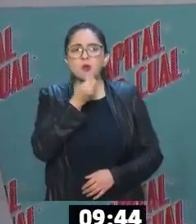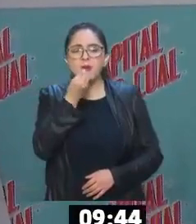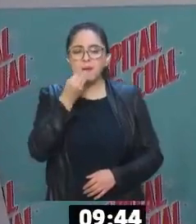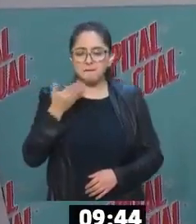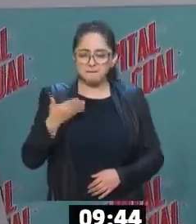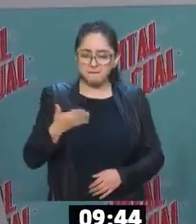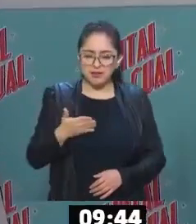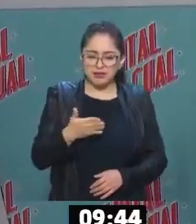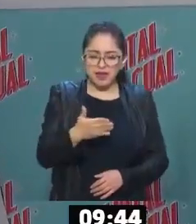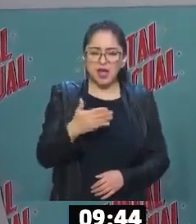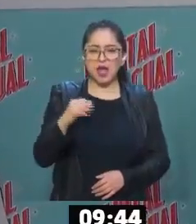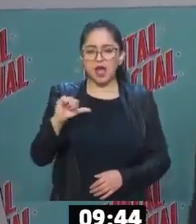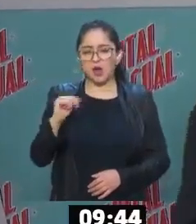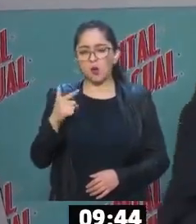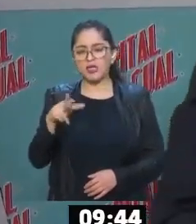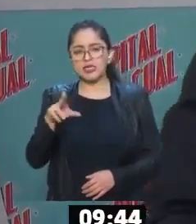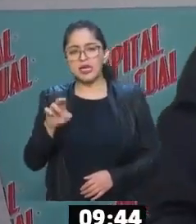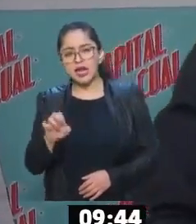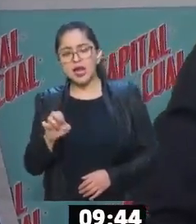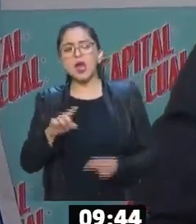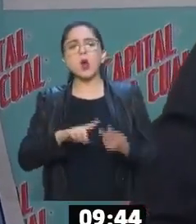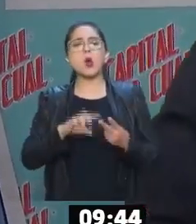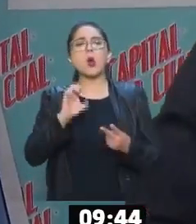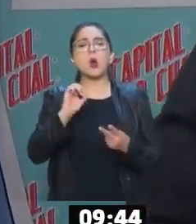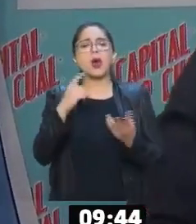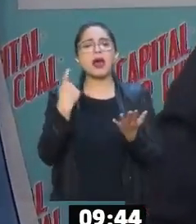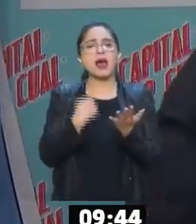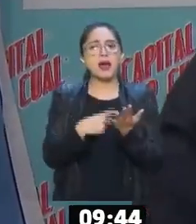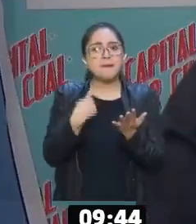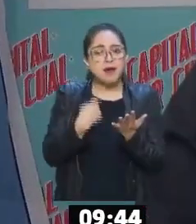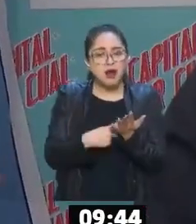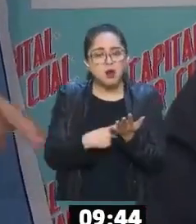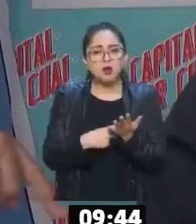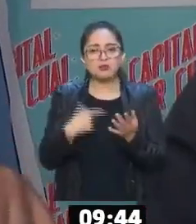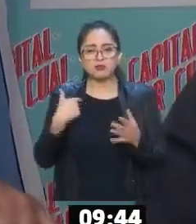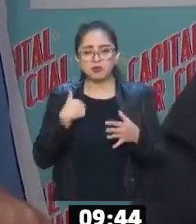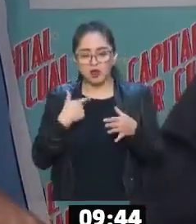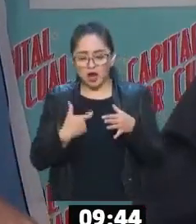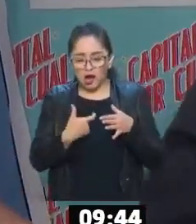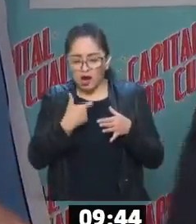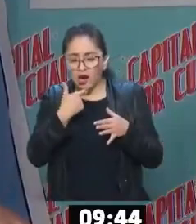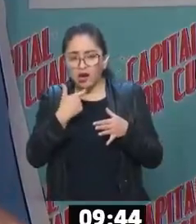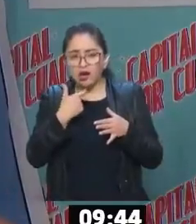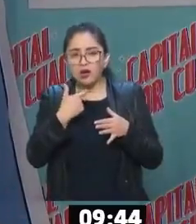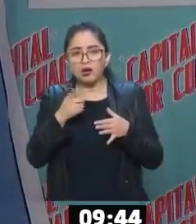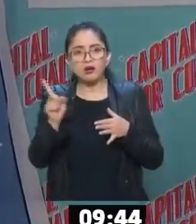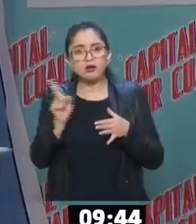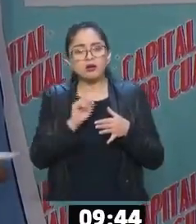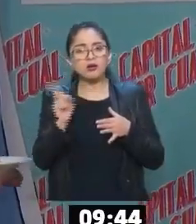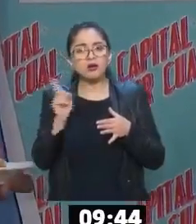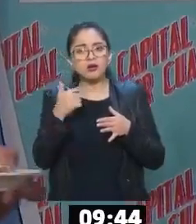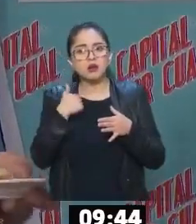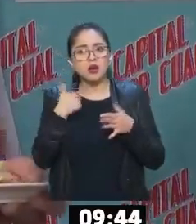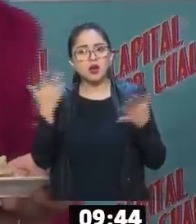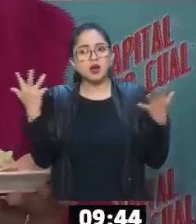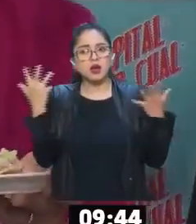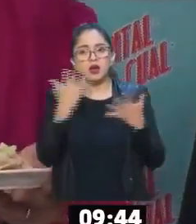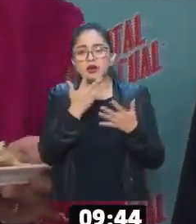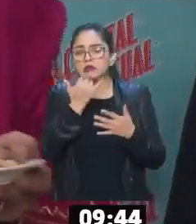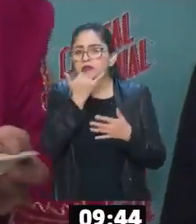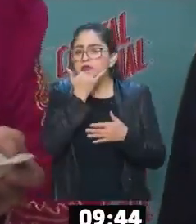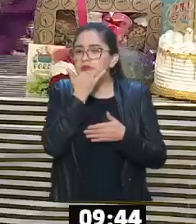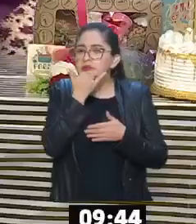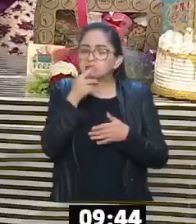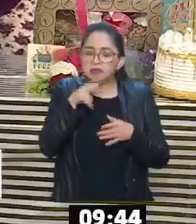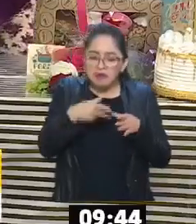aguachile o del camarón, ¿le iba yo a extrañar? No, el centro del... Ay, qué rico está esto. El corazón